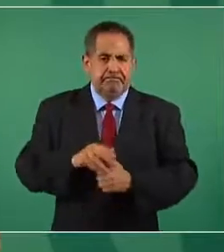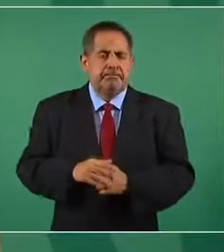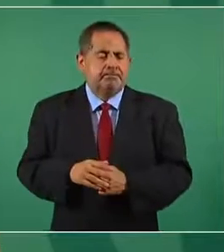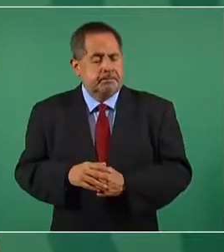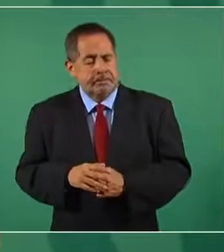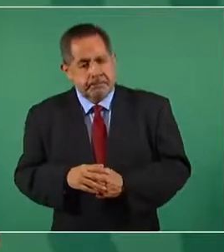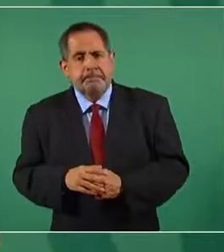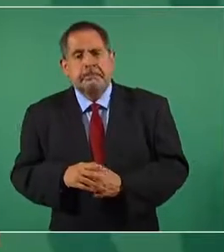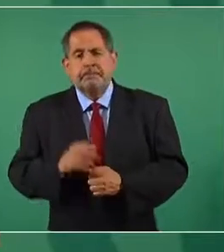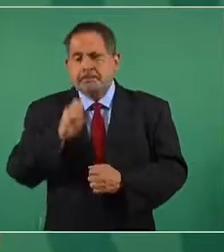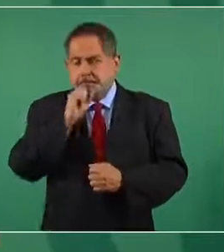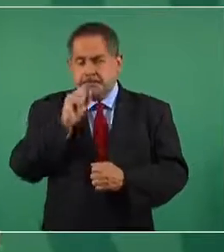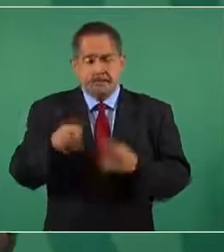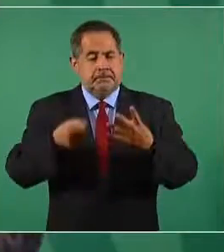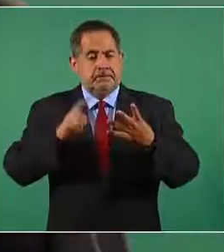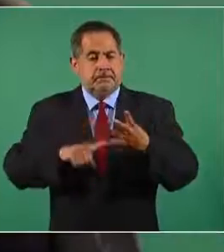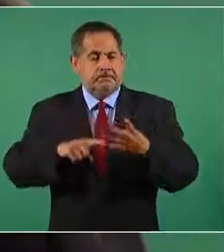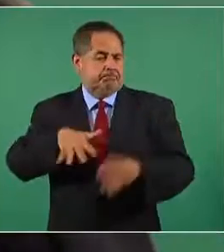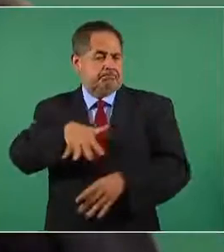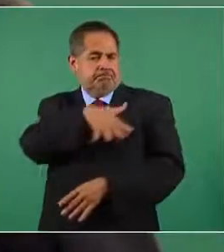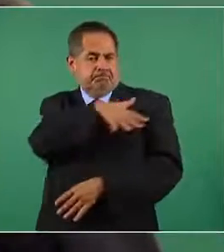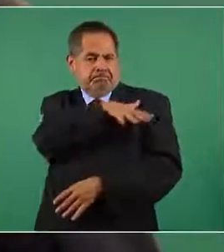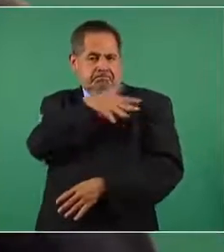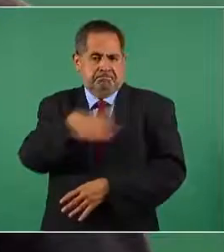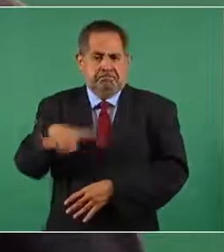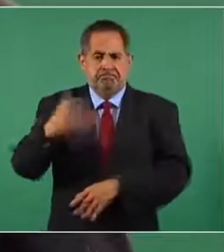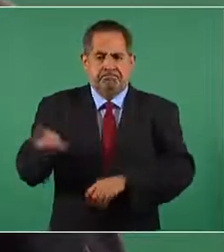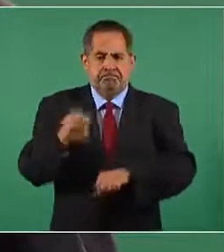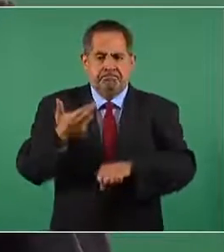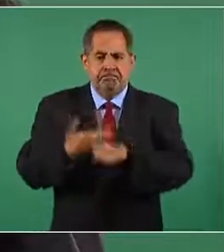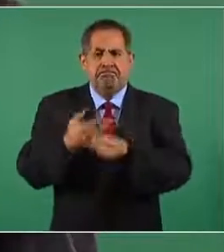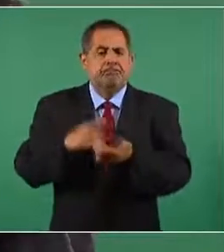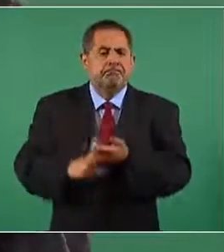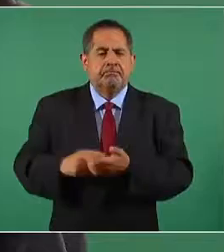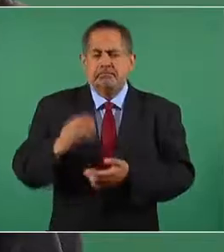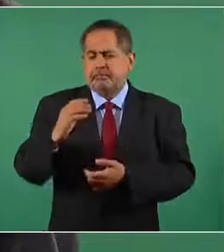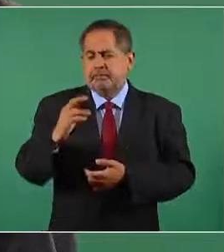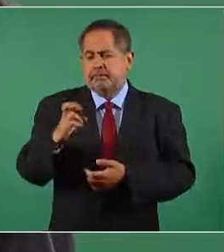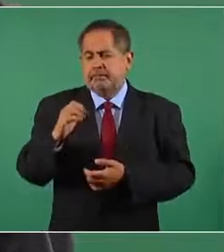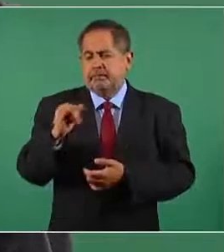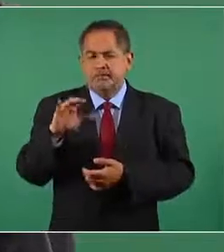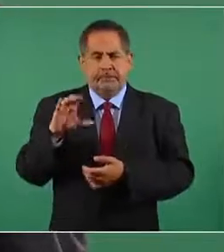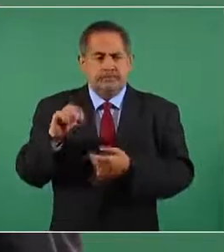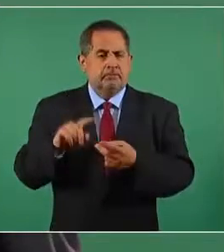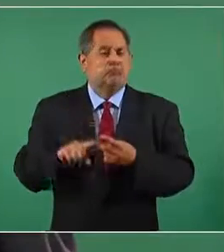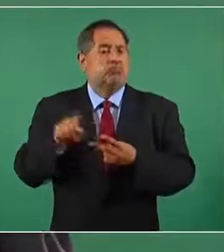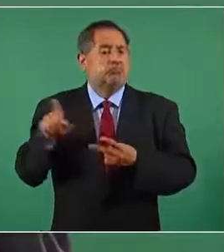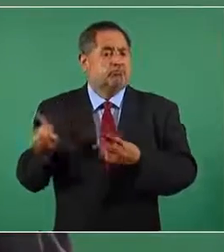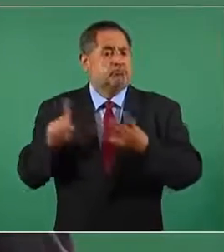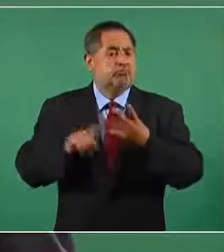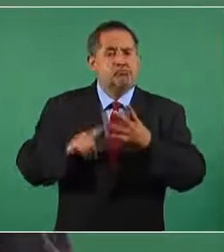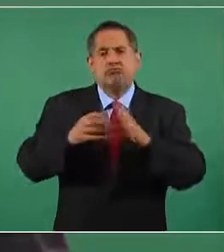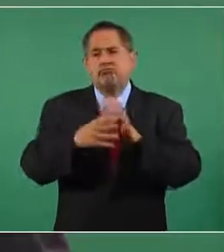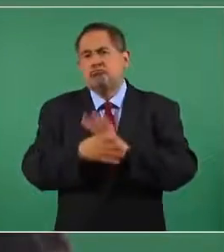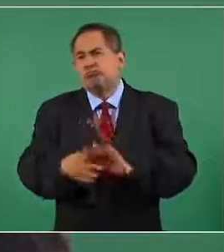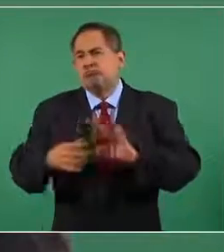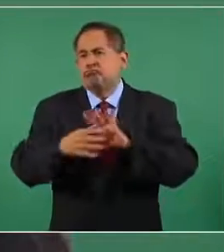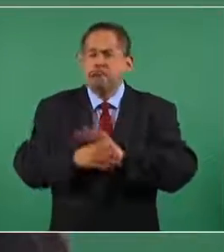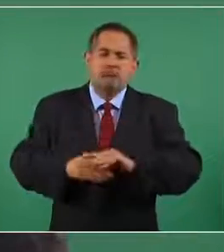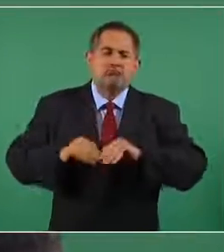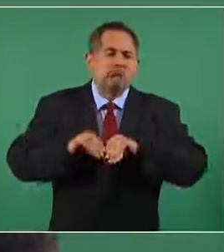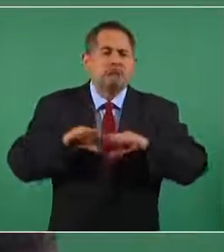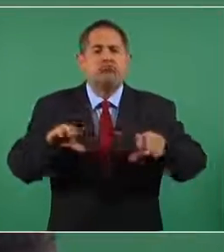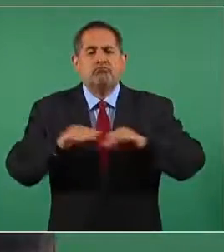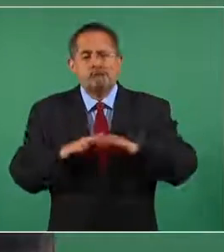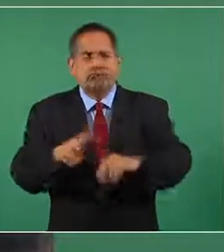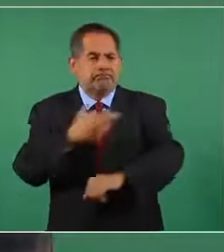Luego el general secretario Luis Crescencio Sandoval nos va a informar sobre la distribución,